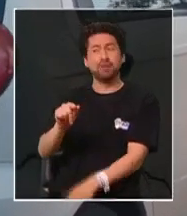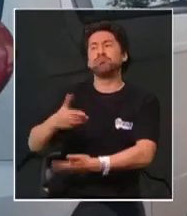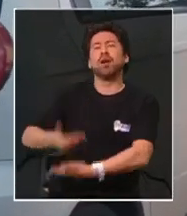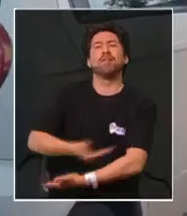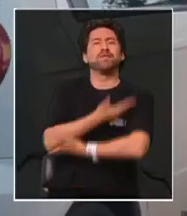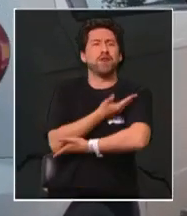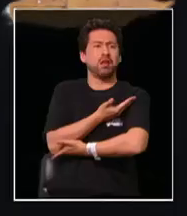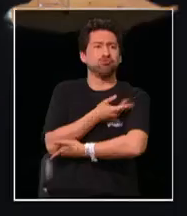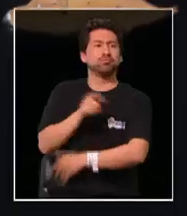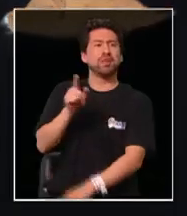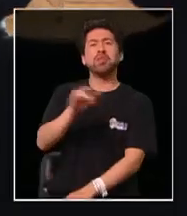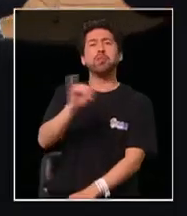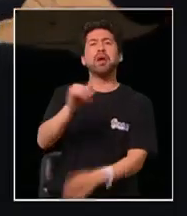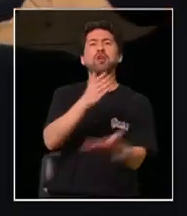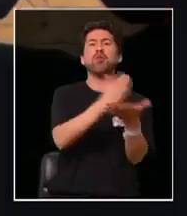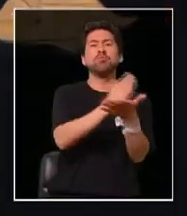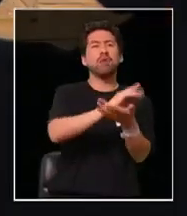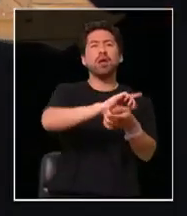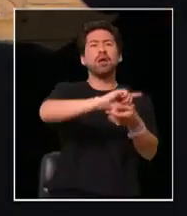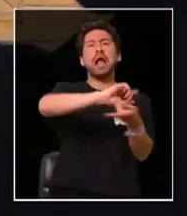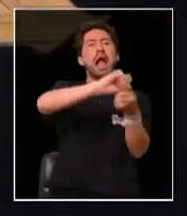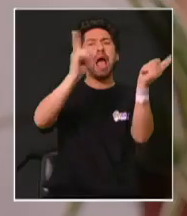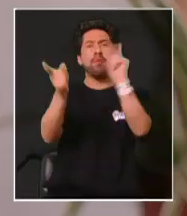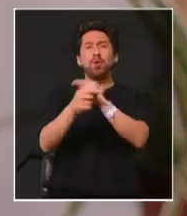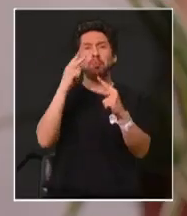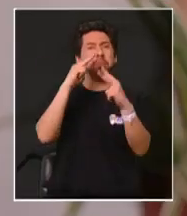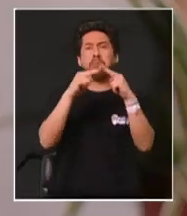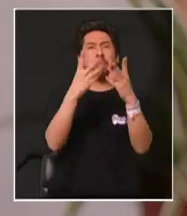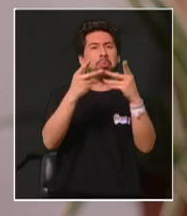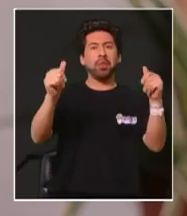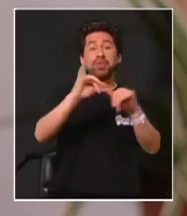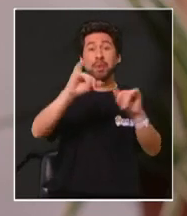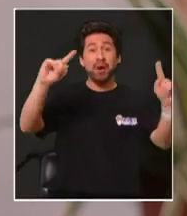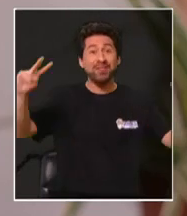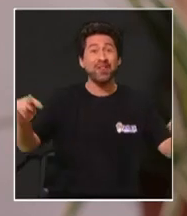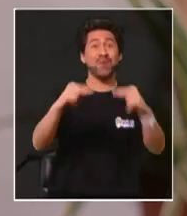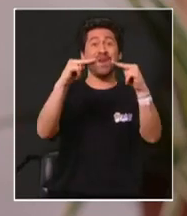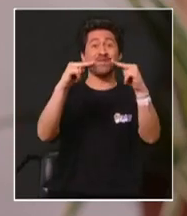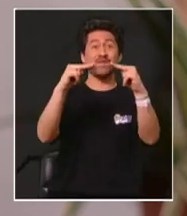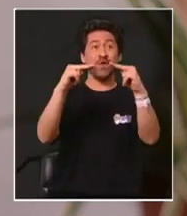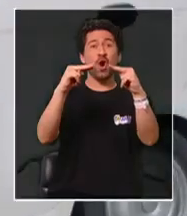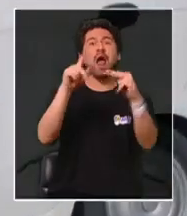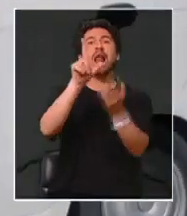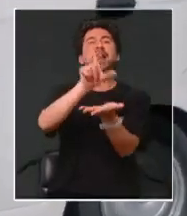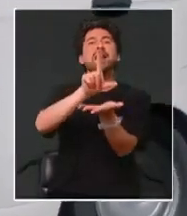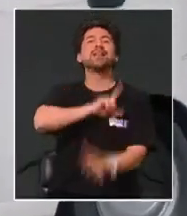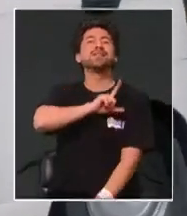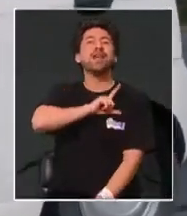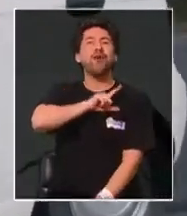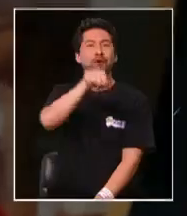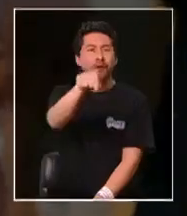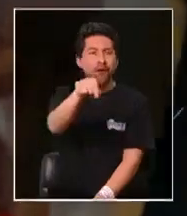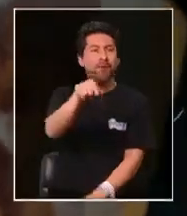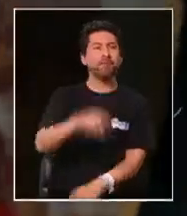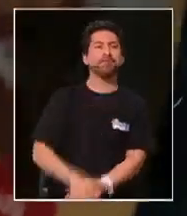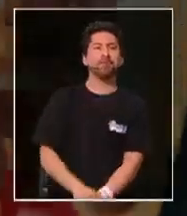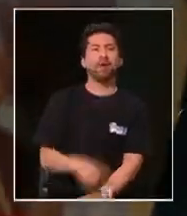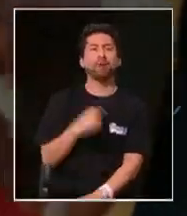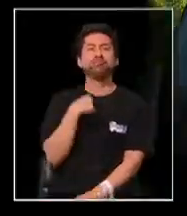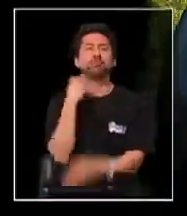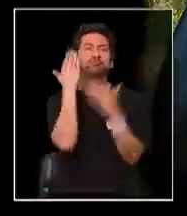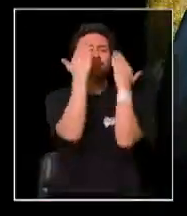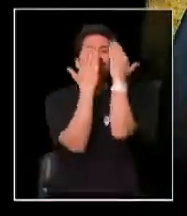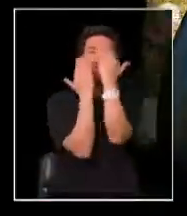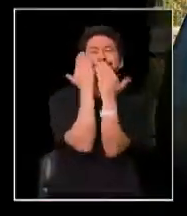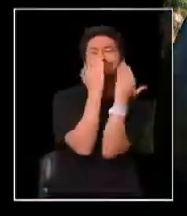años porque ella la cambiaron de colegio. Dejamos de ver. Y después nos volvimos a reencontrar en el liceo. Me lavo la carita y me miro al espejo.